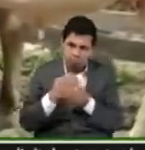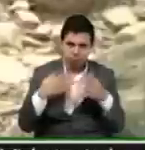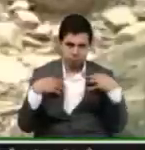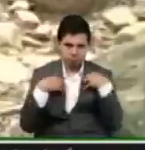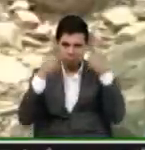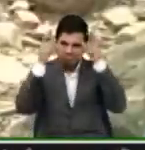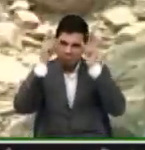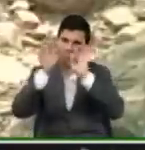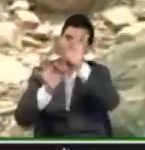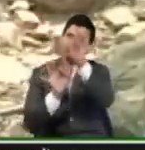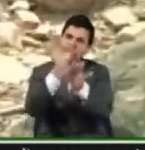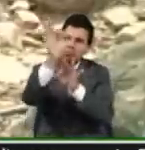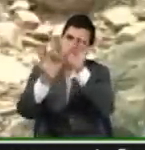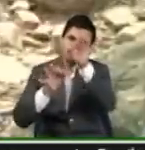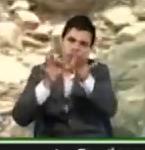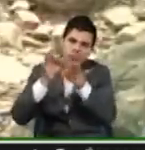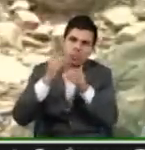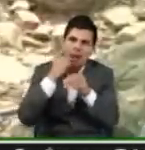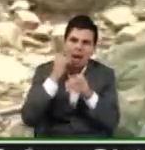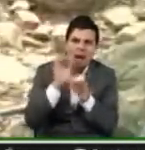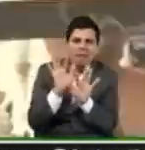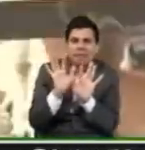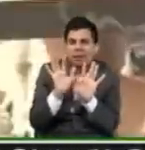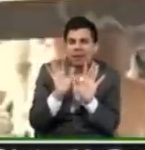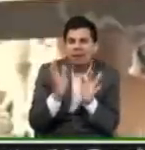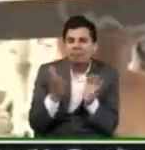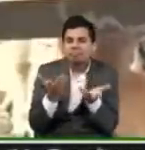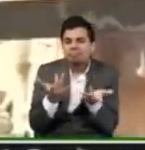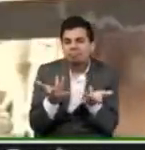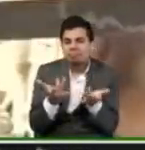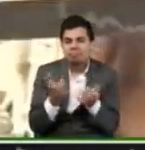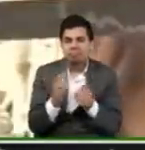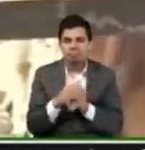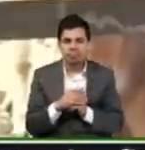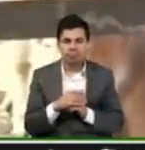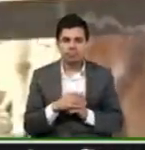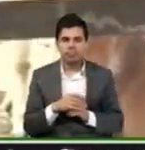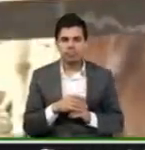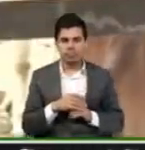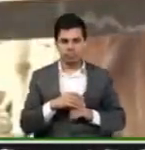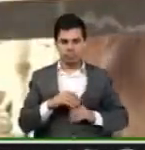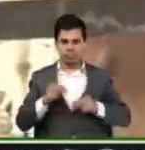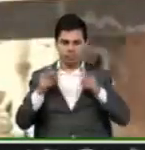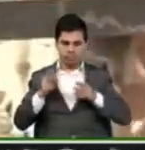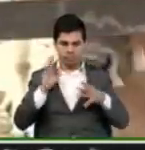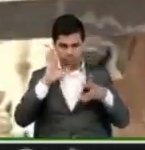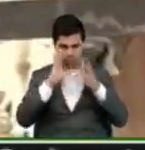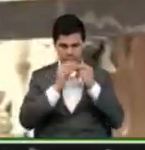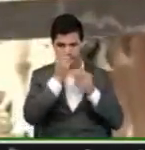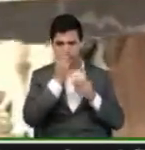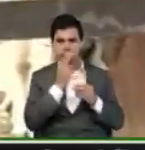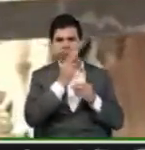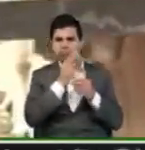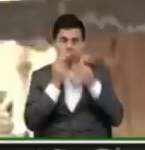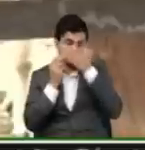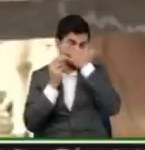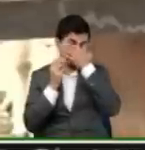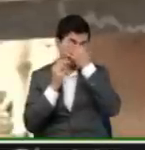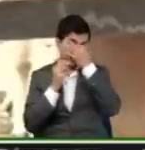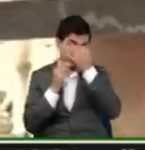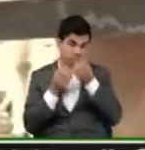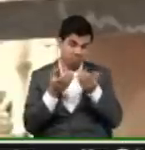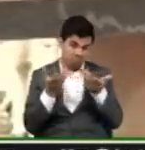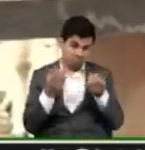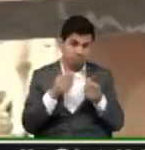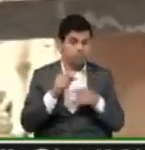ver cómo nos va. Dentro de los compromisos que esas personas deben adquirir, uno de ellos está